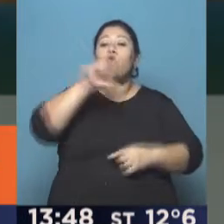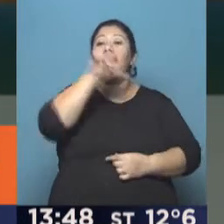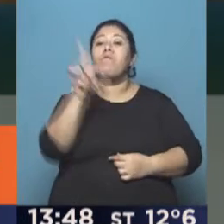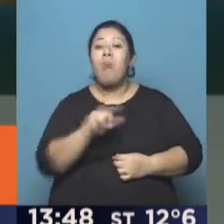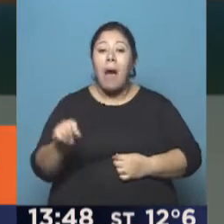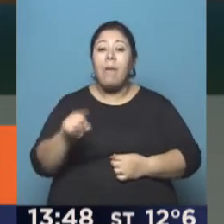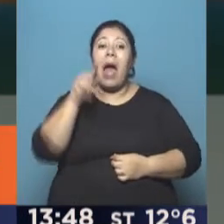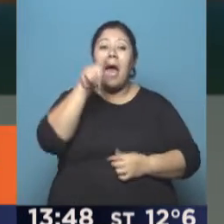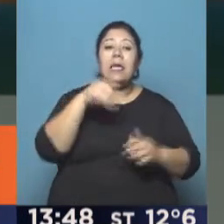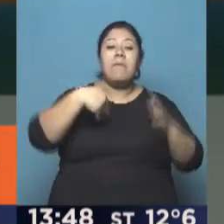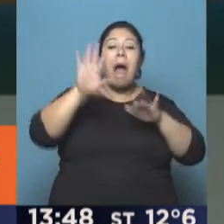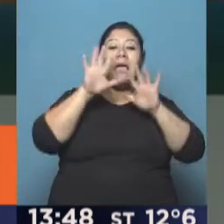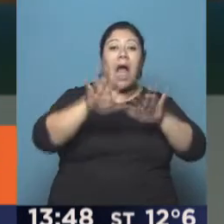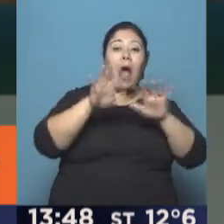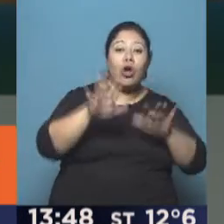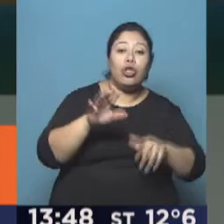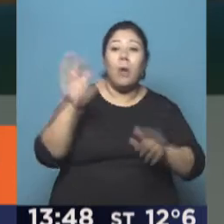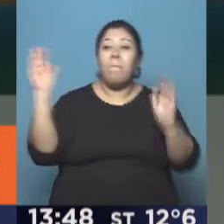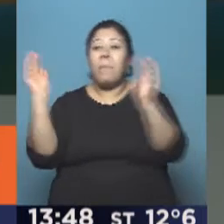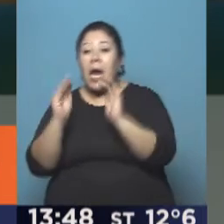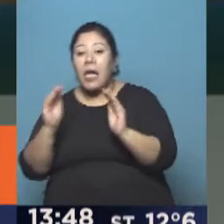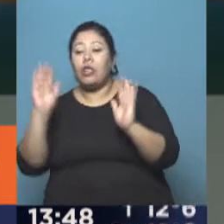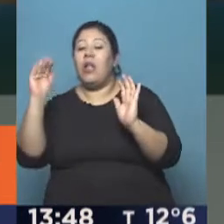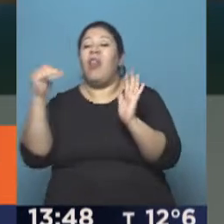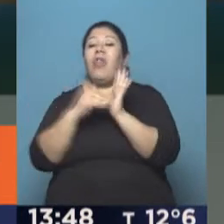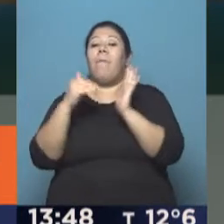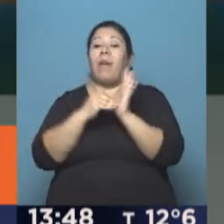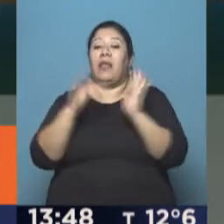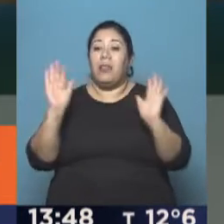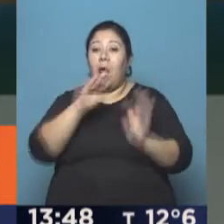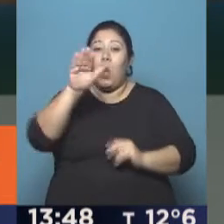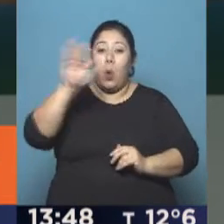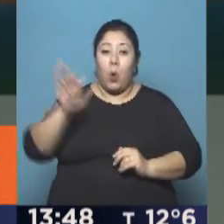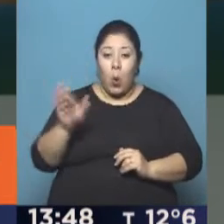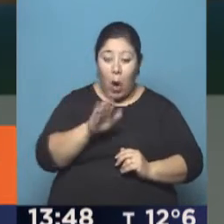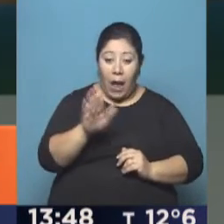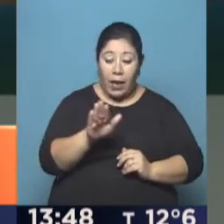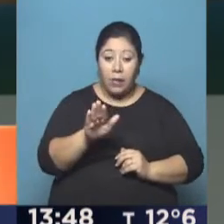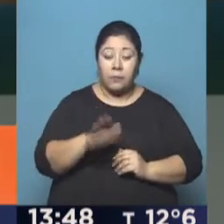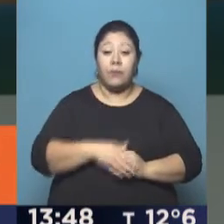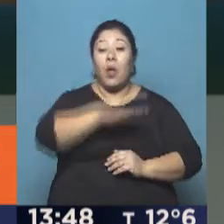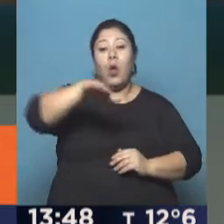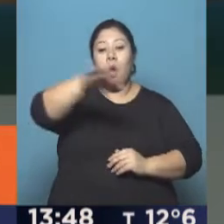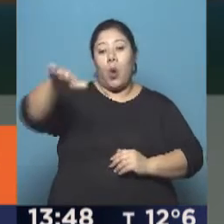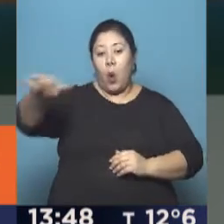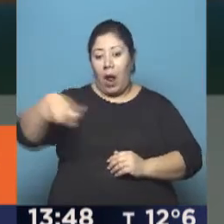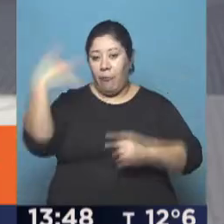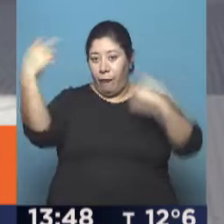frecuente o no es tan frecuente, entonces así ver por dónde más o menos tienes que pasar y así también poder generar